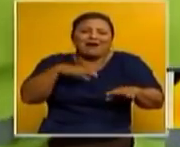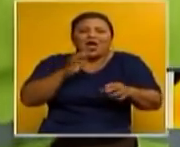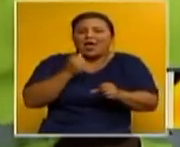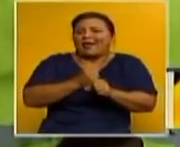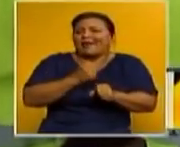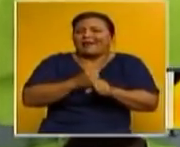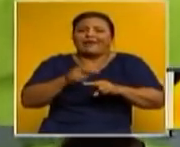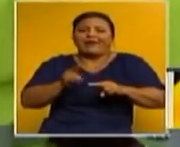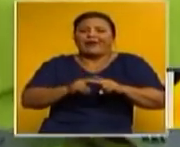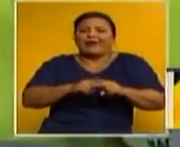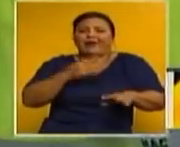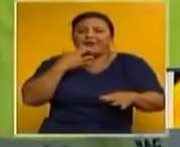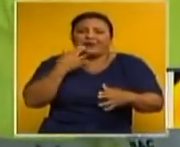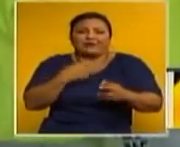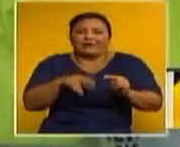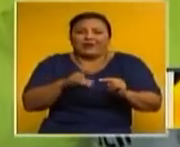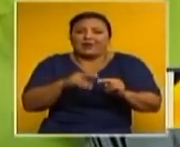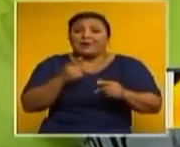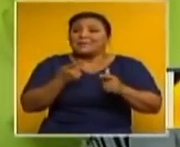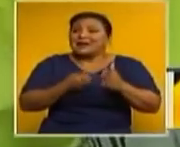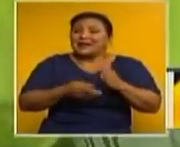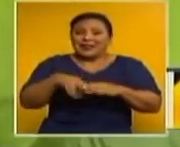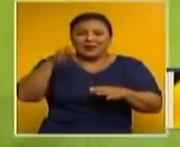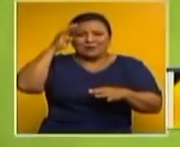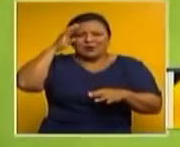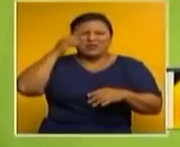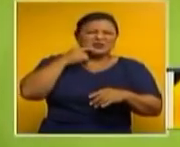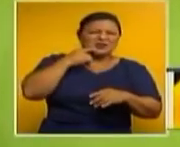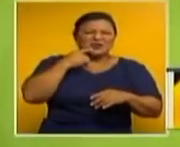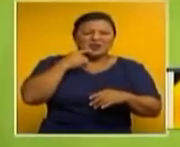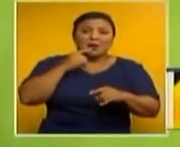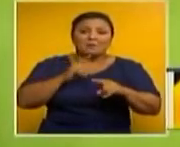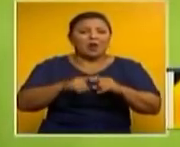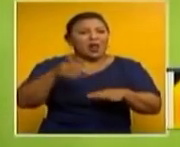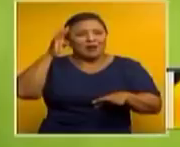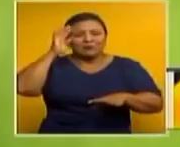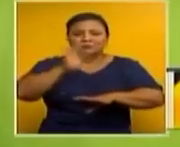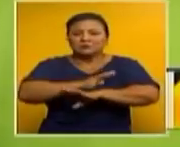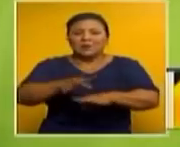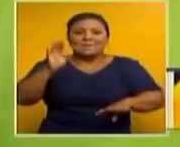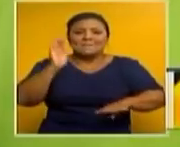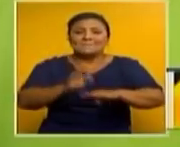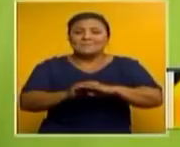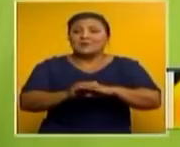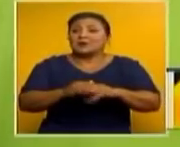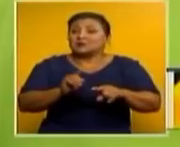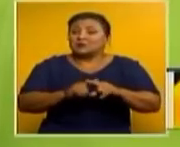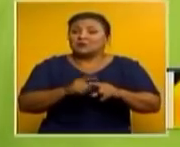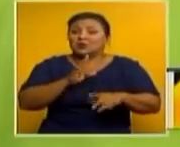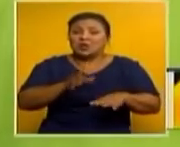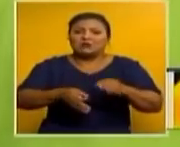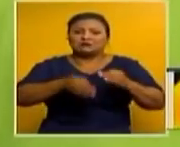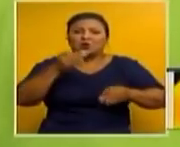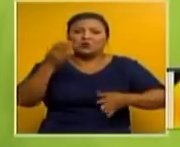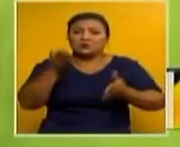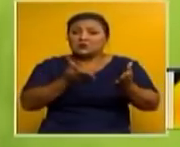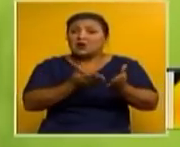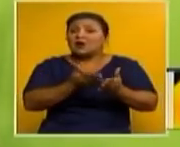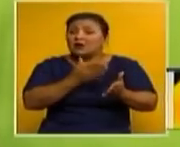desvirtuar o desinformar a la Policía Nacional. Detenidos tienen procesos judiciales